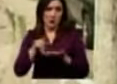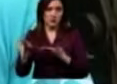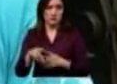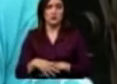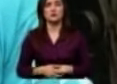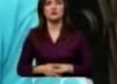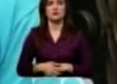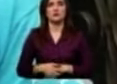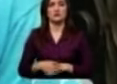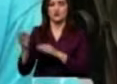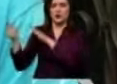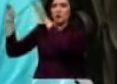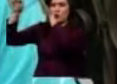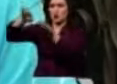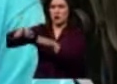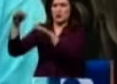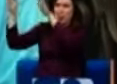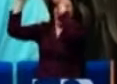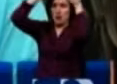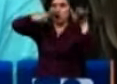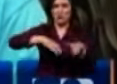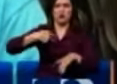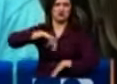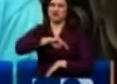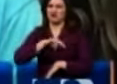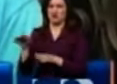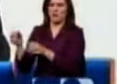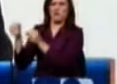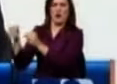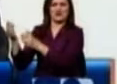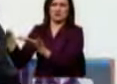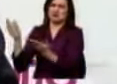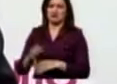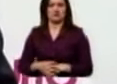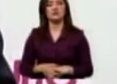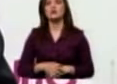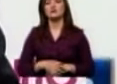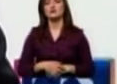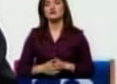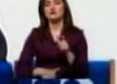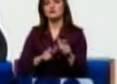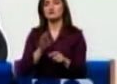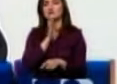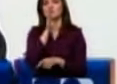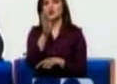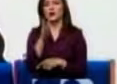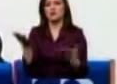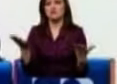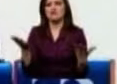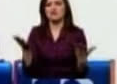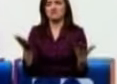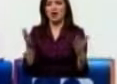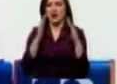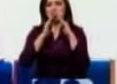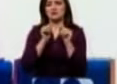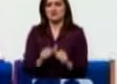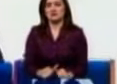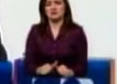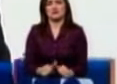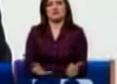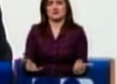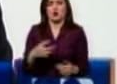Venir la montaña sobre nosotros no va a venir, porque es una cosa firme, no es relleno. Porque la gente por lo general tiende a tener recelo a salir de su sector,